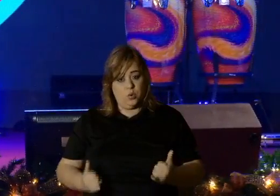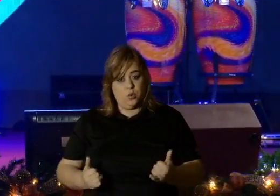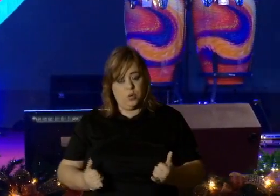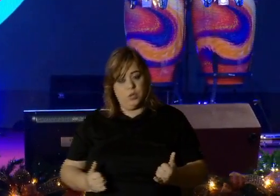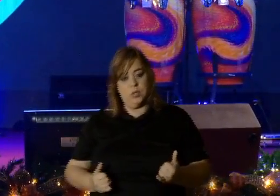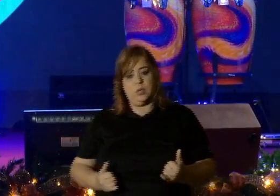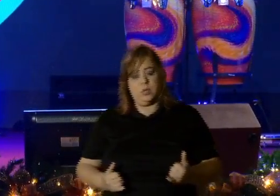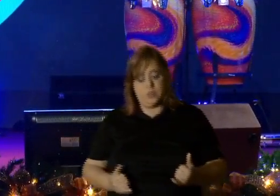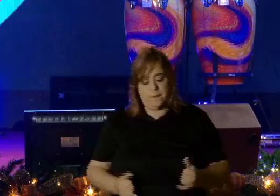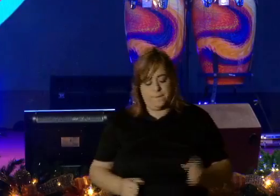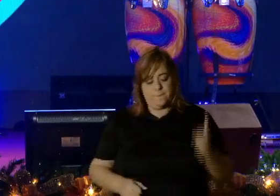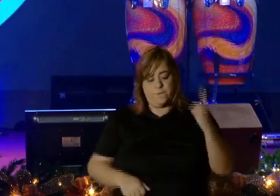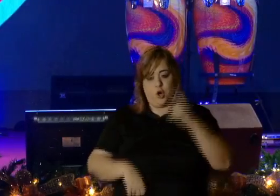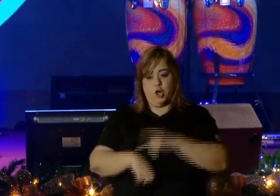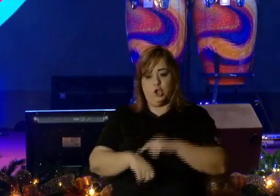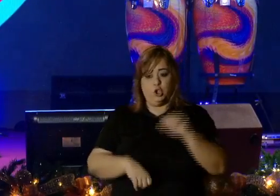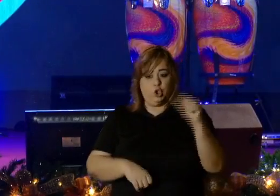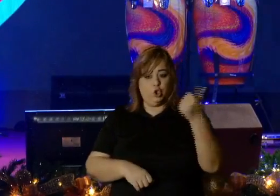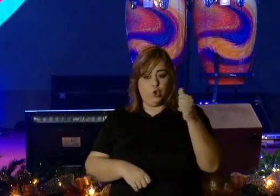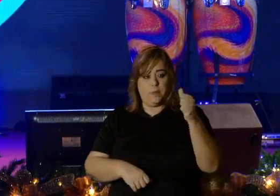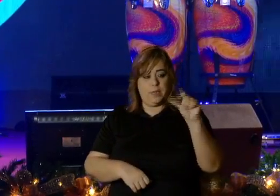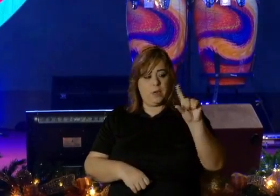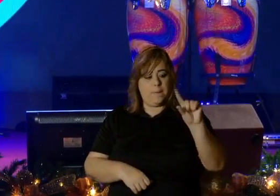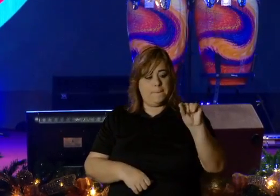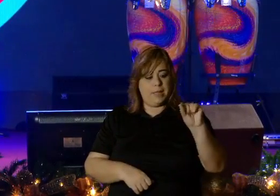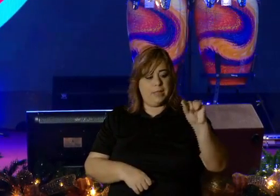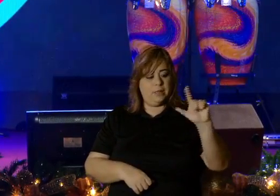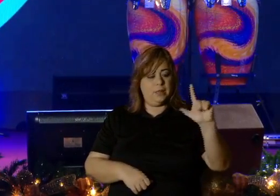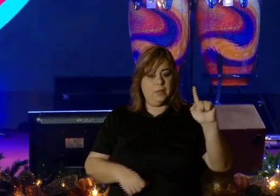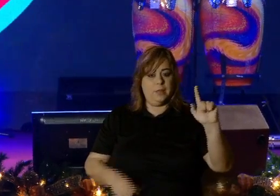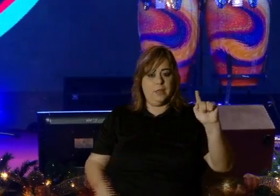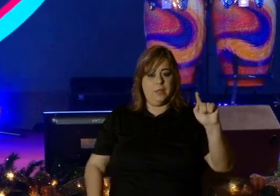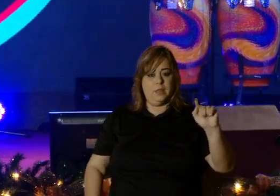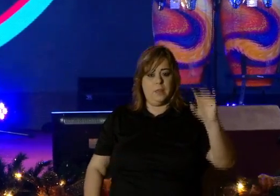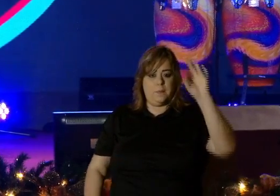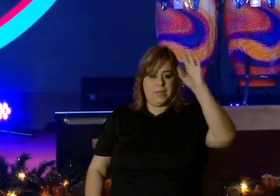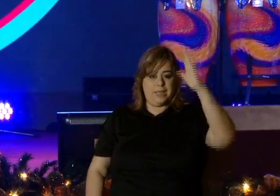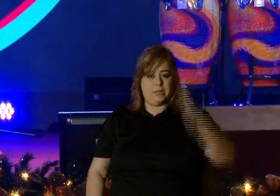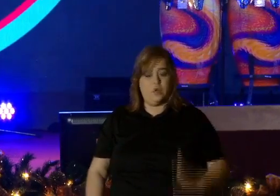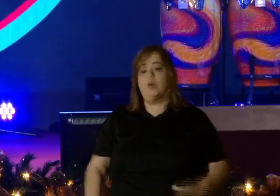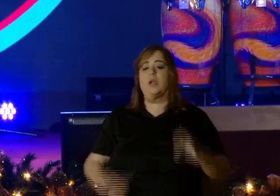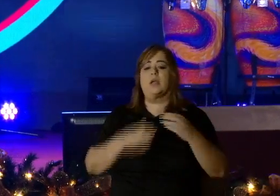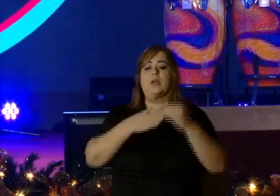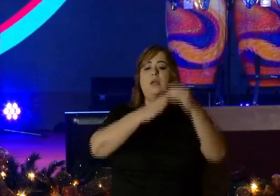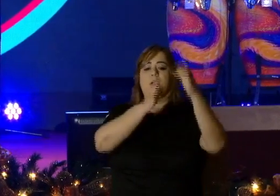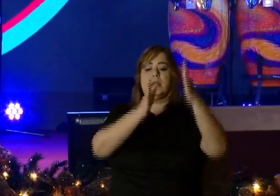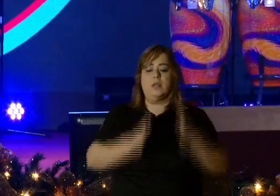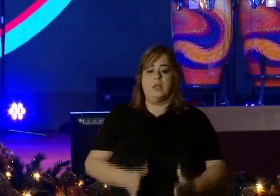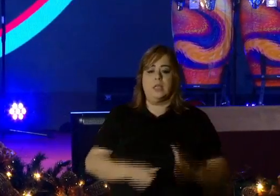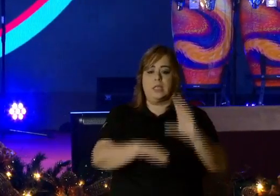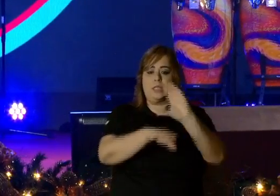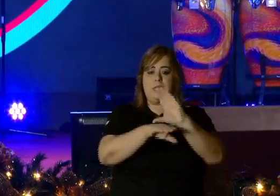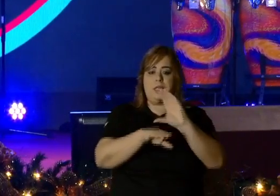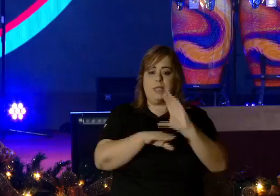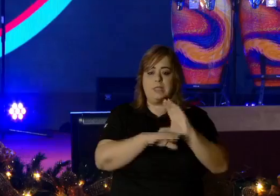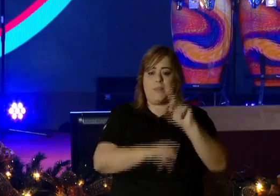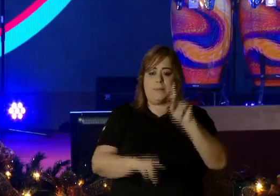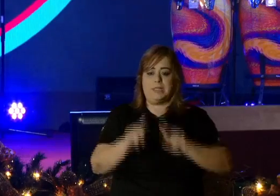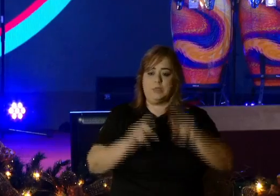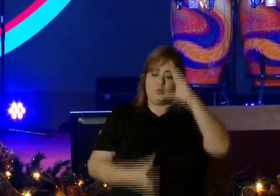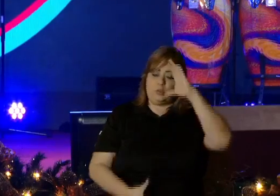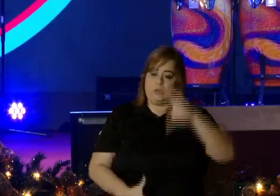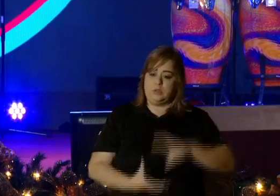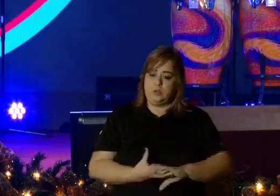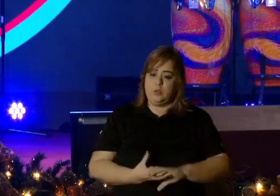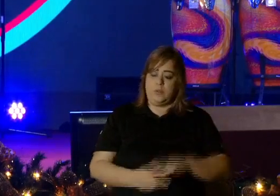primer domingo del 2021, amadas pastores, amados líderes, amada iglesia, mundo entero,